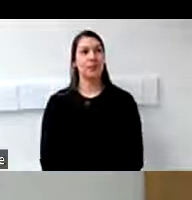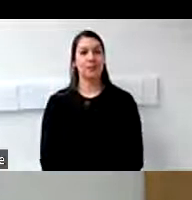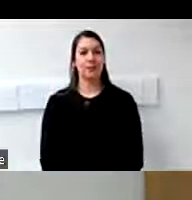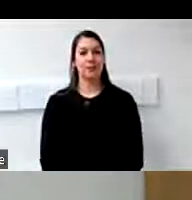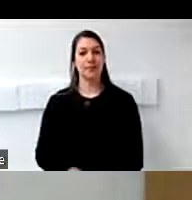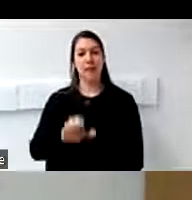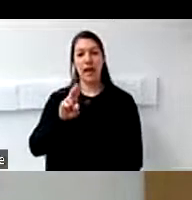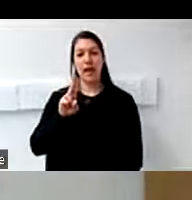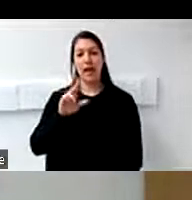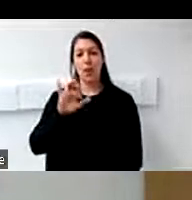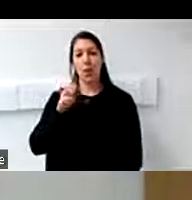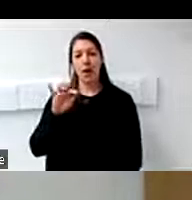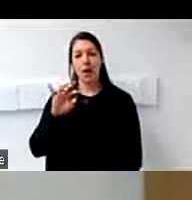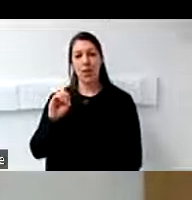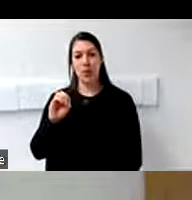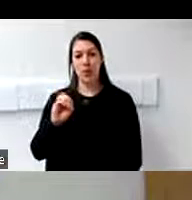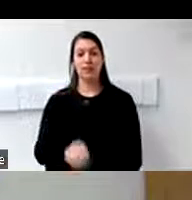Eduardo.